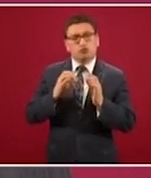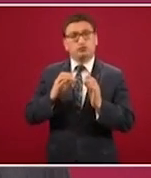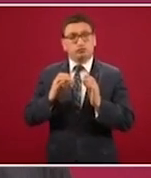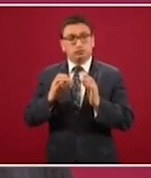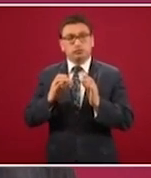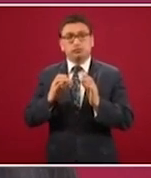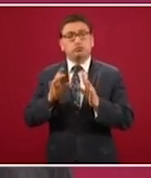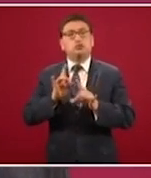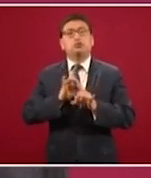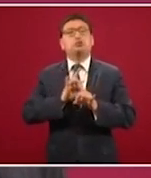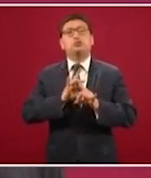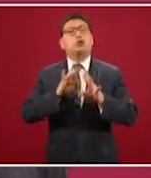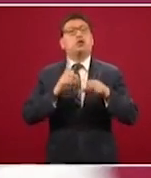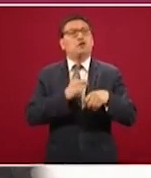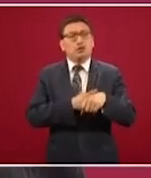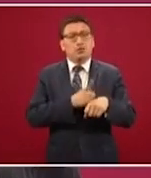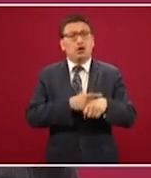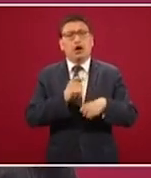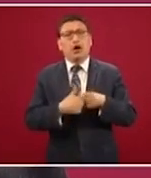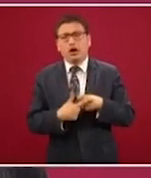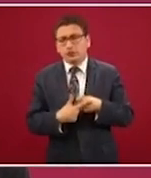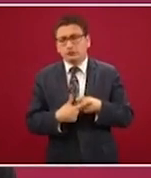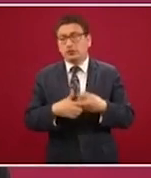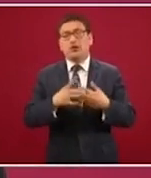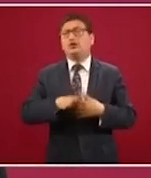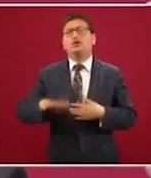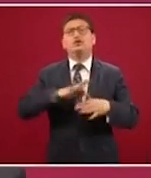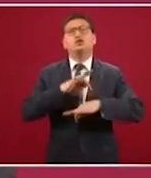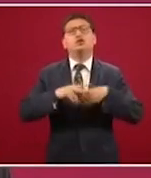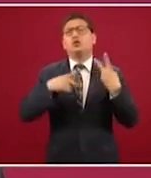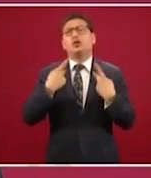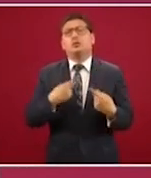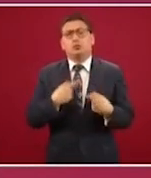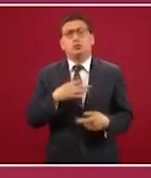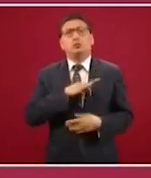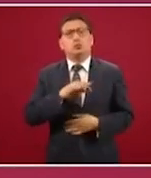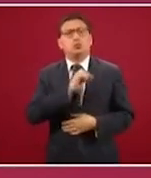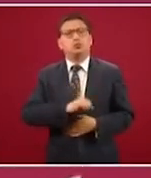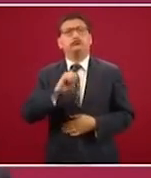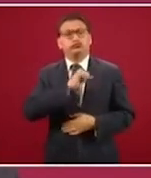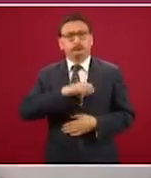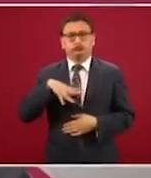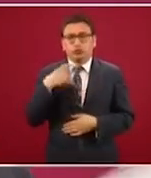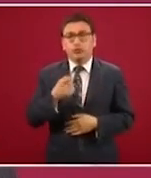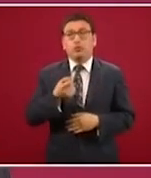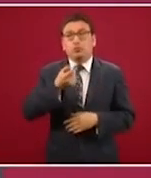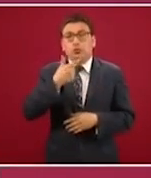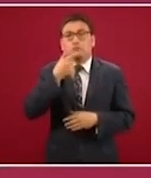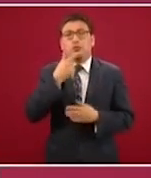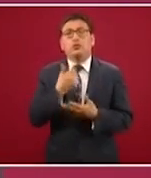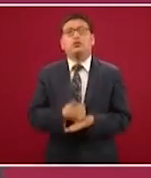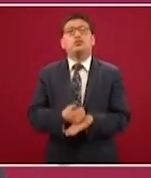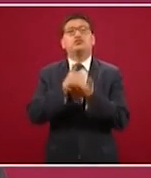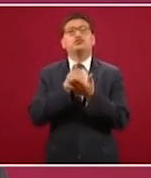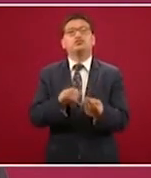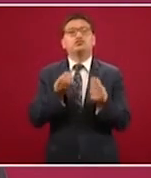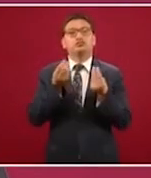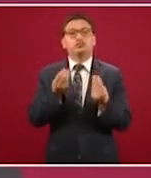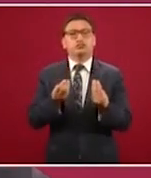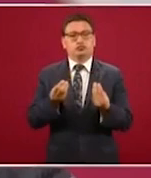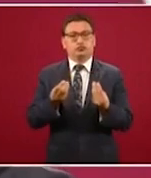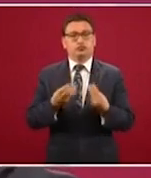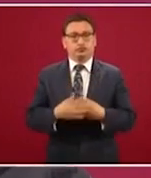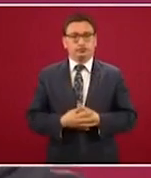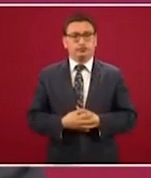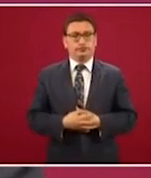ante cualquier enfermedad, la gente sale adelante, la medicina ha avanzado mucho.